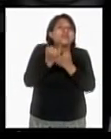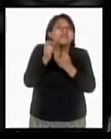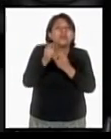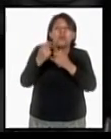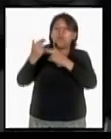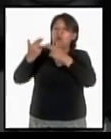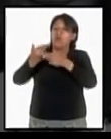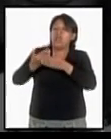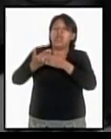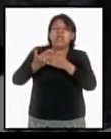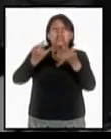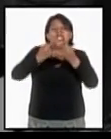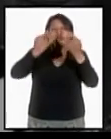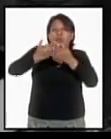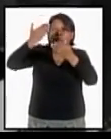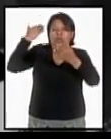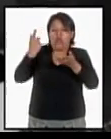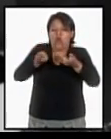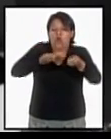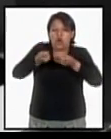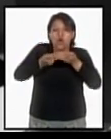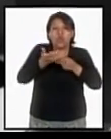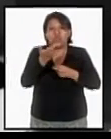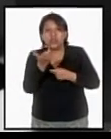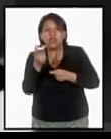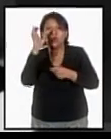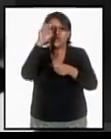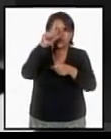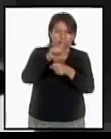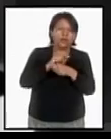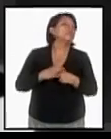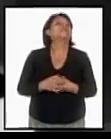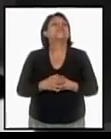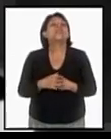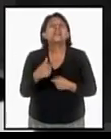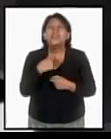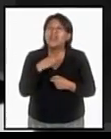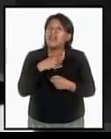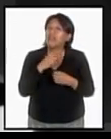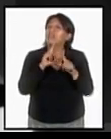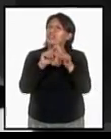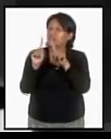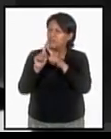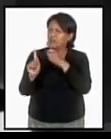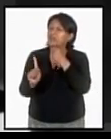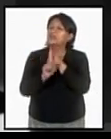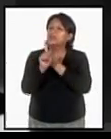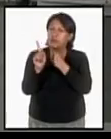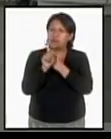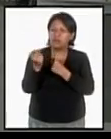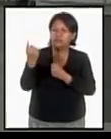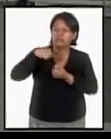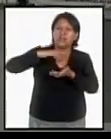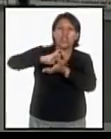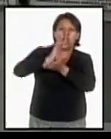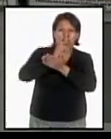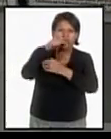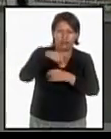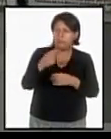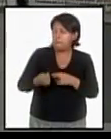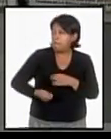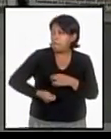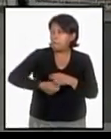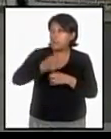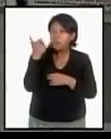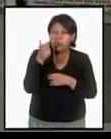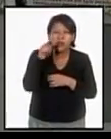patrones de dominación económica y cultural. Yo he enfrentado muchos problemas de discriminación aquí. El primero